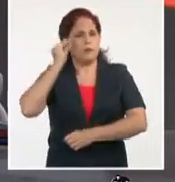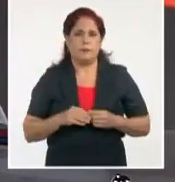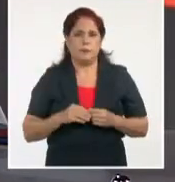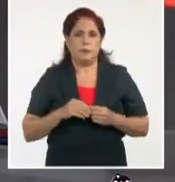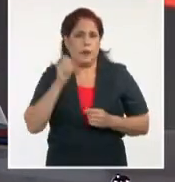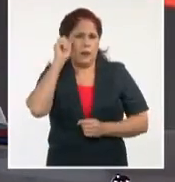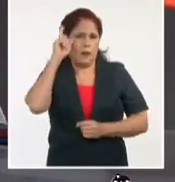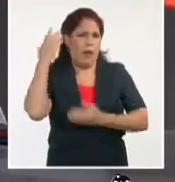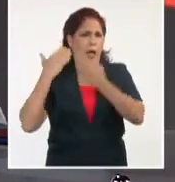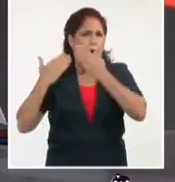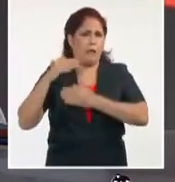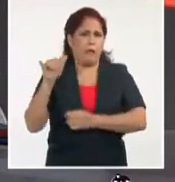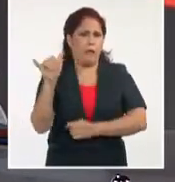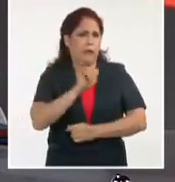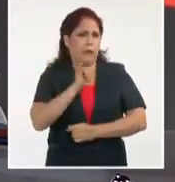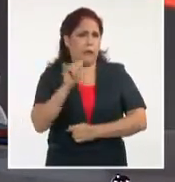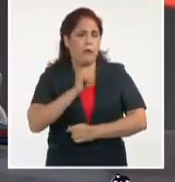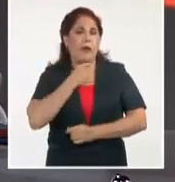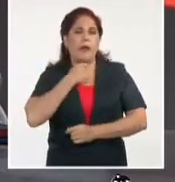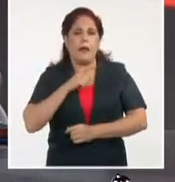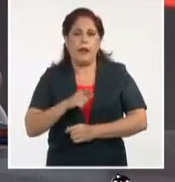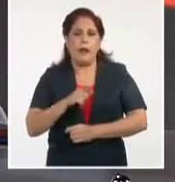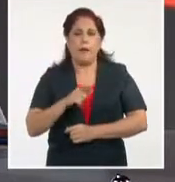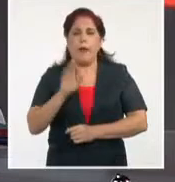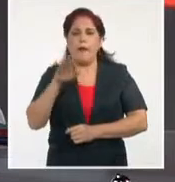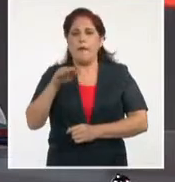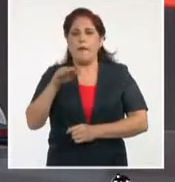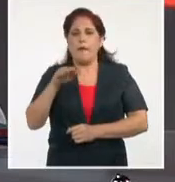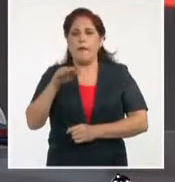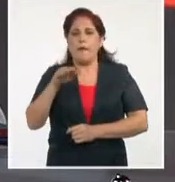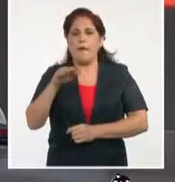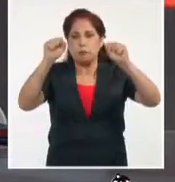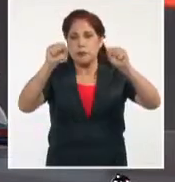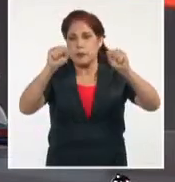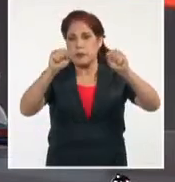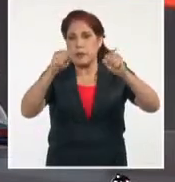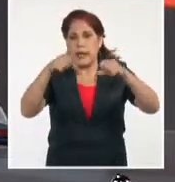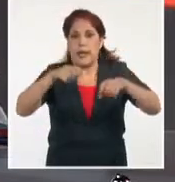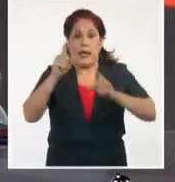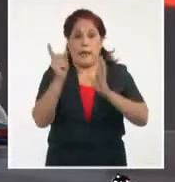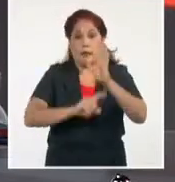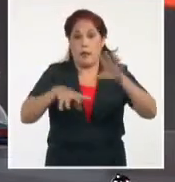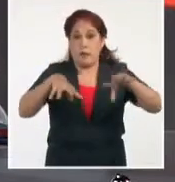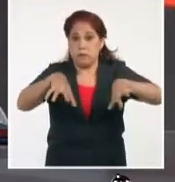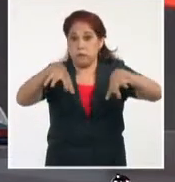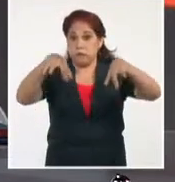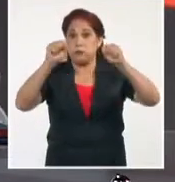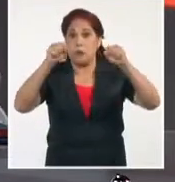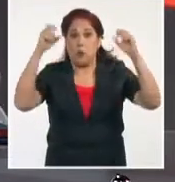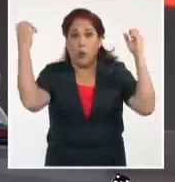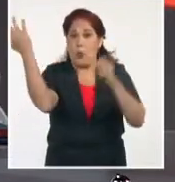experiencia, generalmente quedan incomunicados una vez que comienza el embate